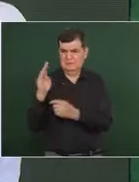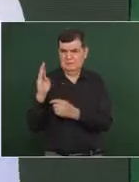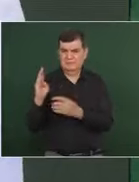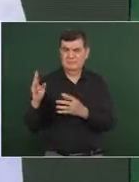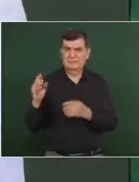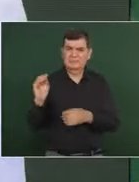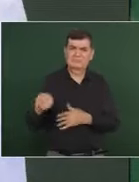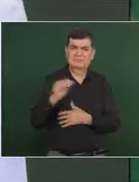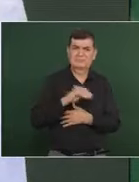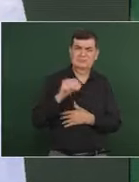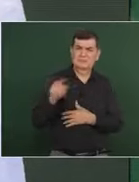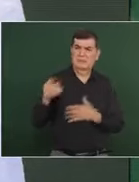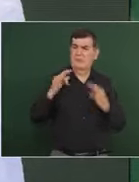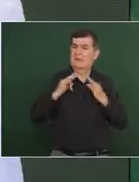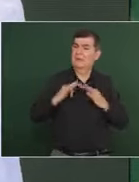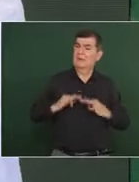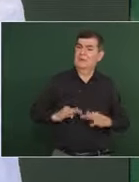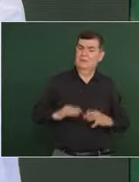No está tranquilo,